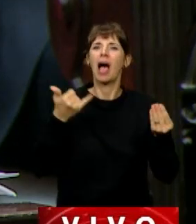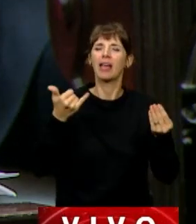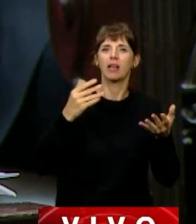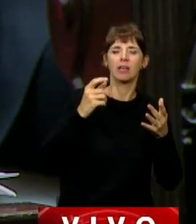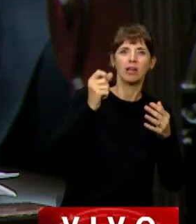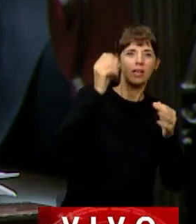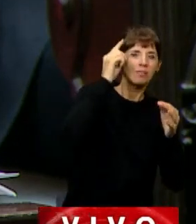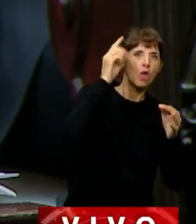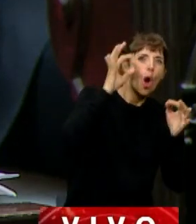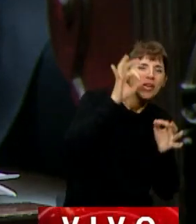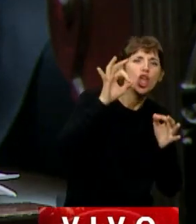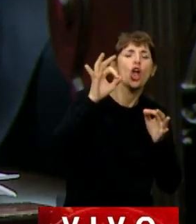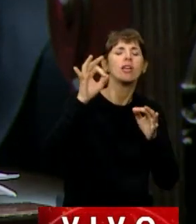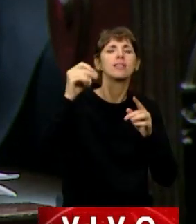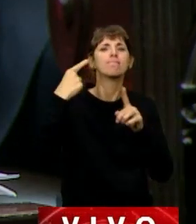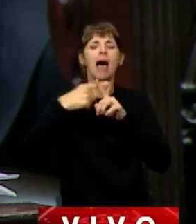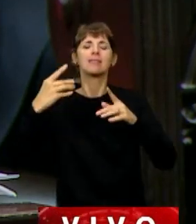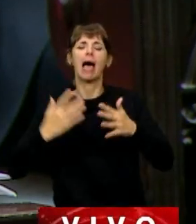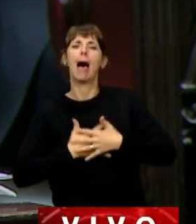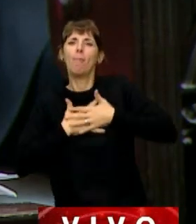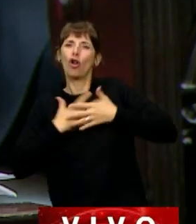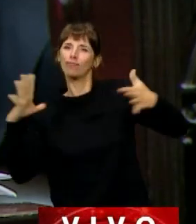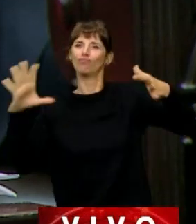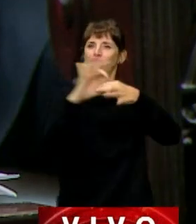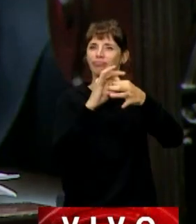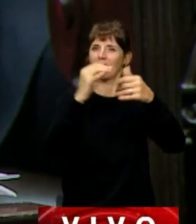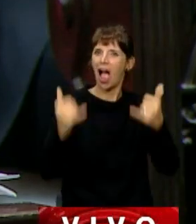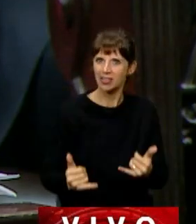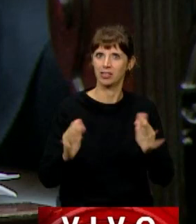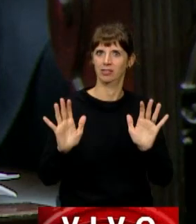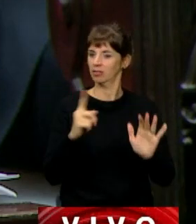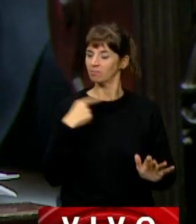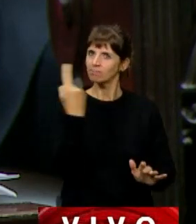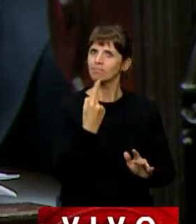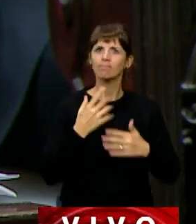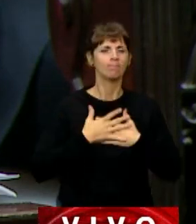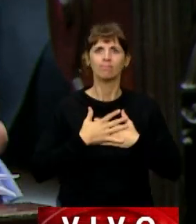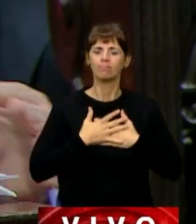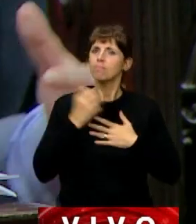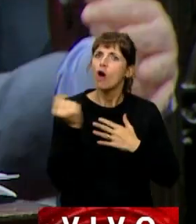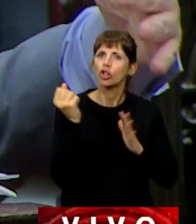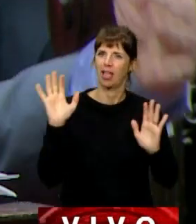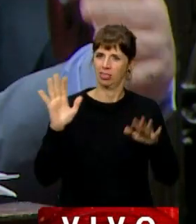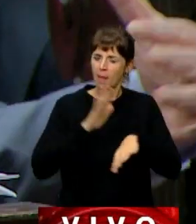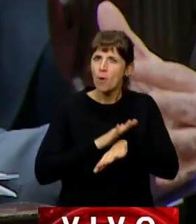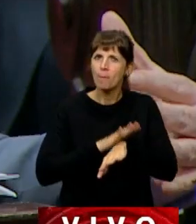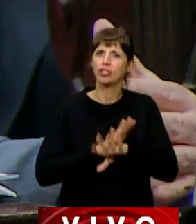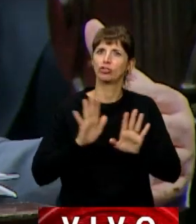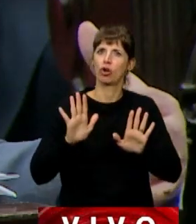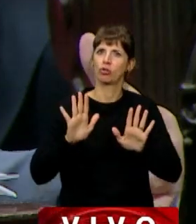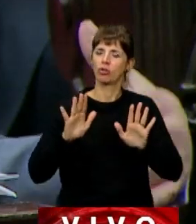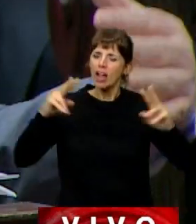amor. Y fue indispensable para nosotros poder encontrarnos en un